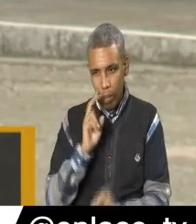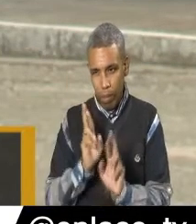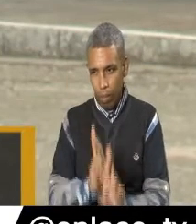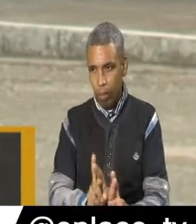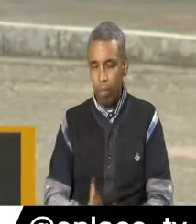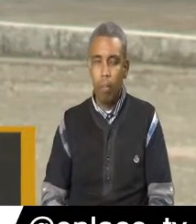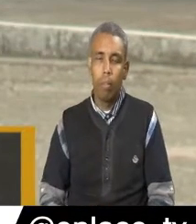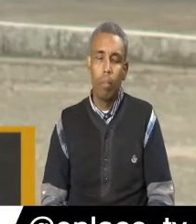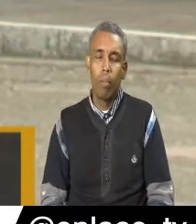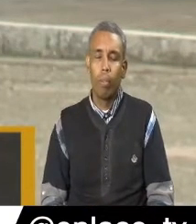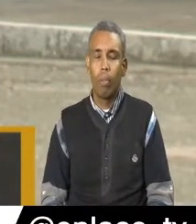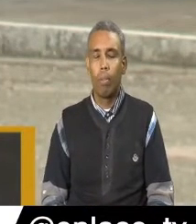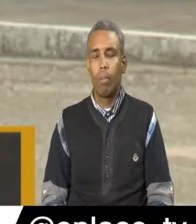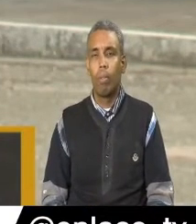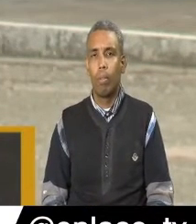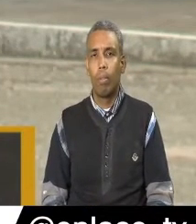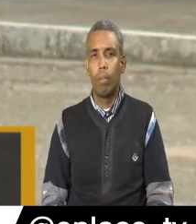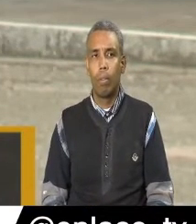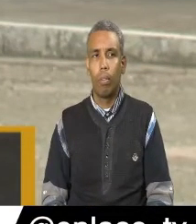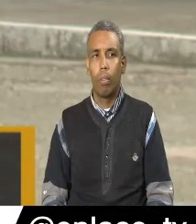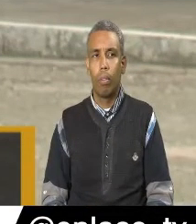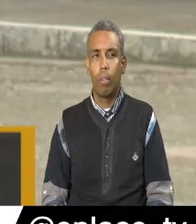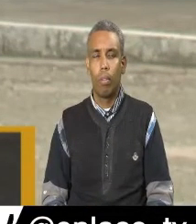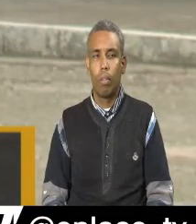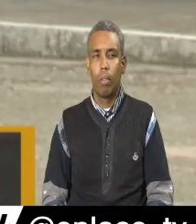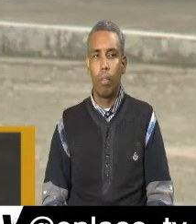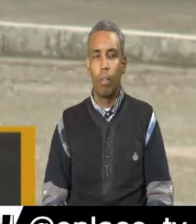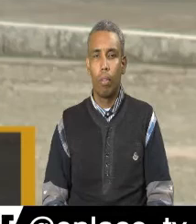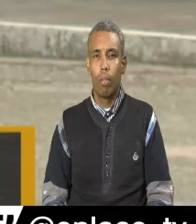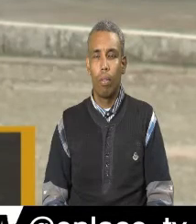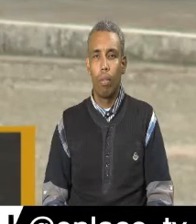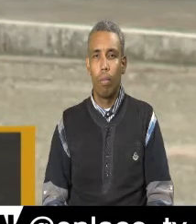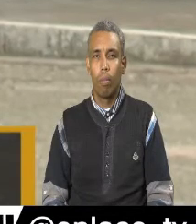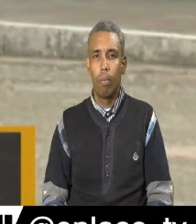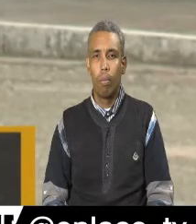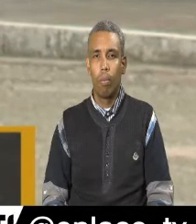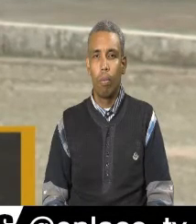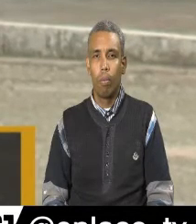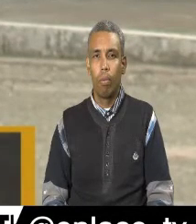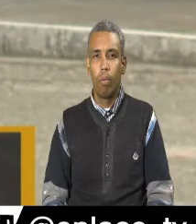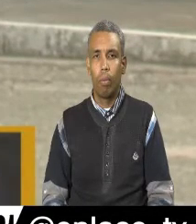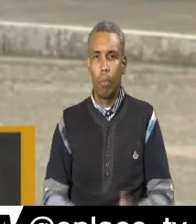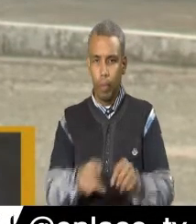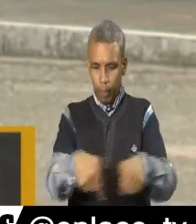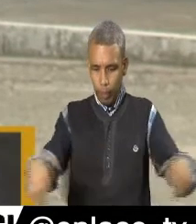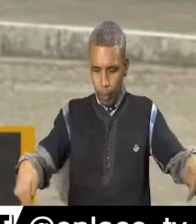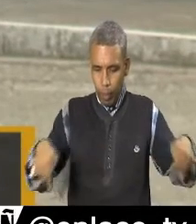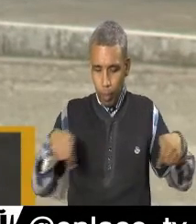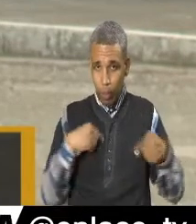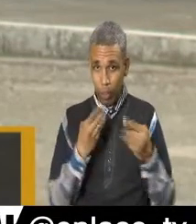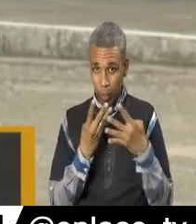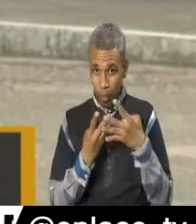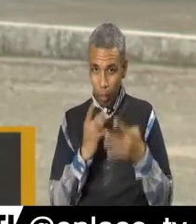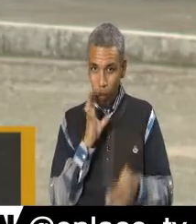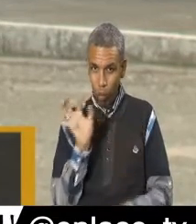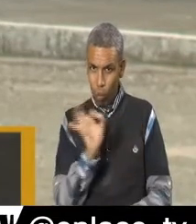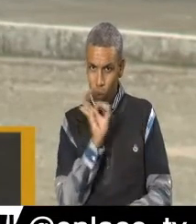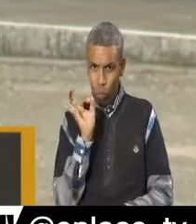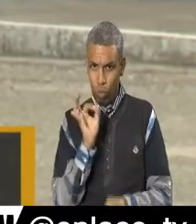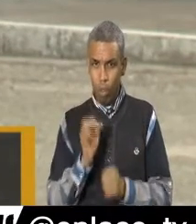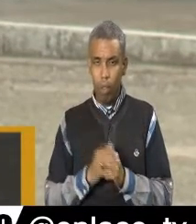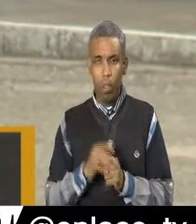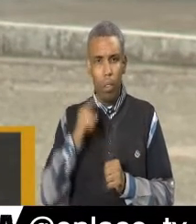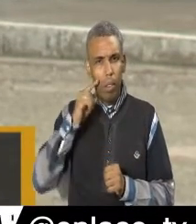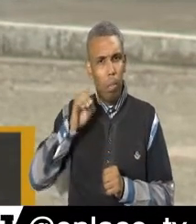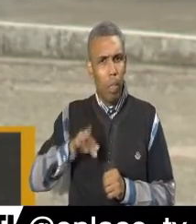sobre un hecho que se habría presentado al parecer al interior de la cárcel de hombres. Varios sujetos parece